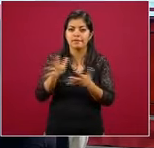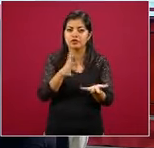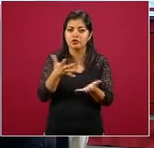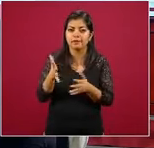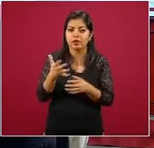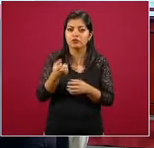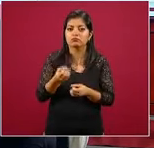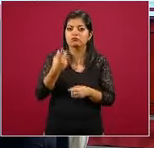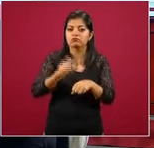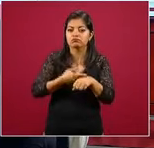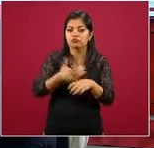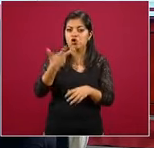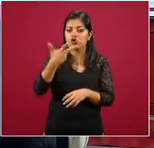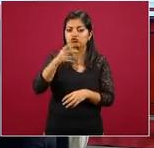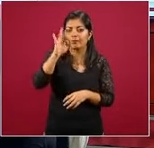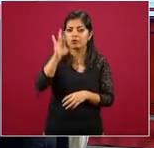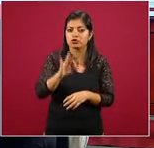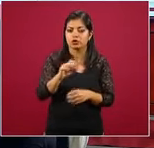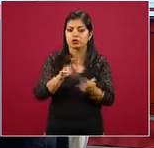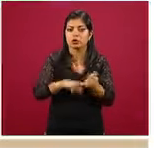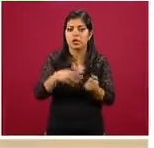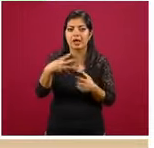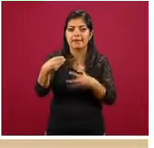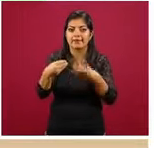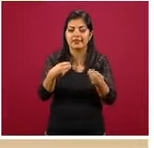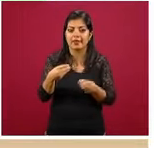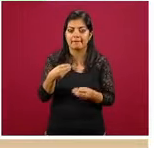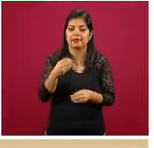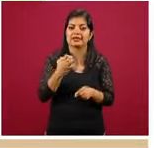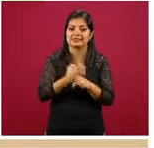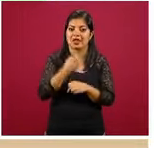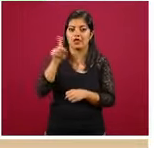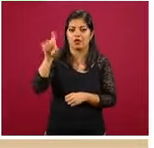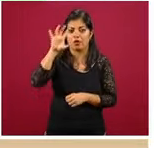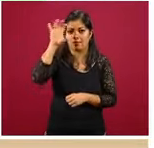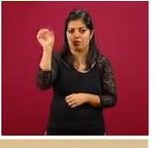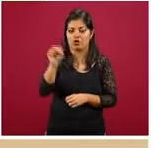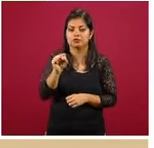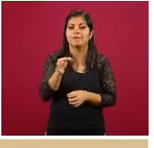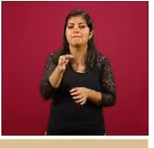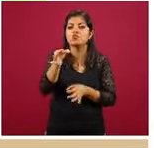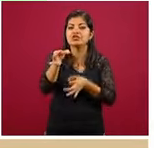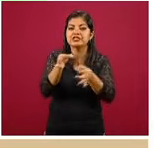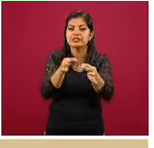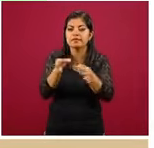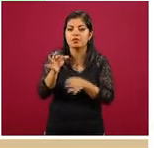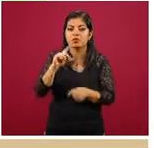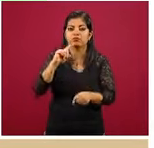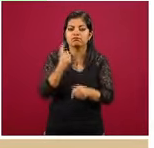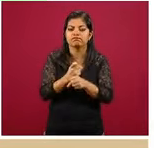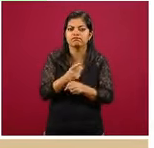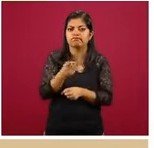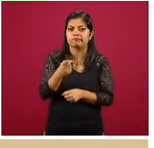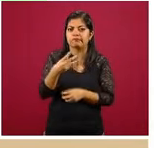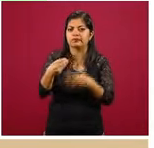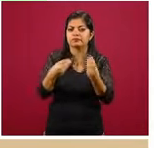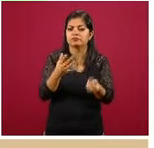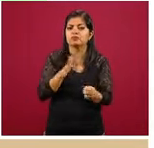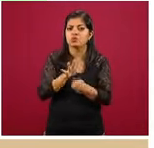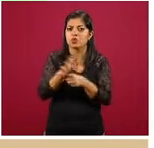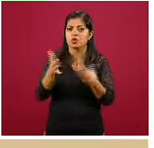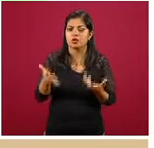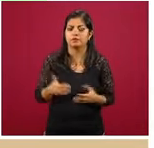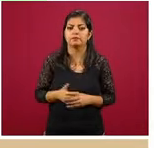8% es lo que representa la epidemia activa para el estado de Morelos. Veamos los municipios que contribuyen a esta